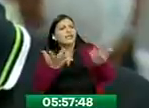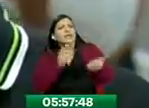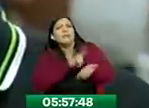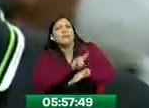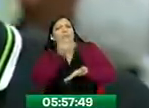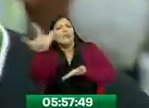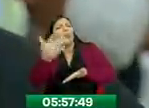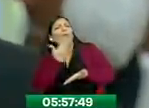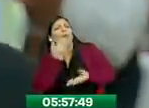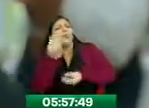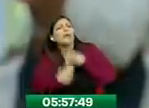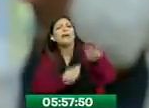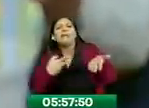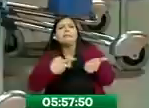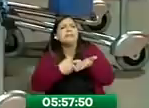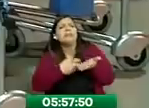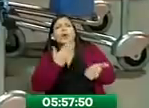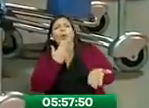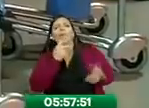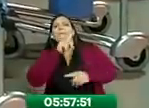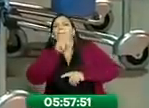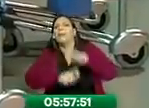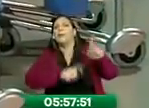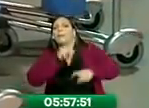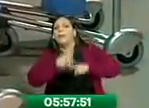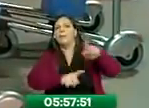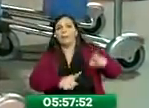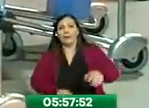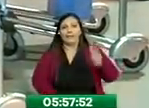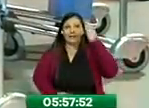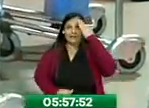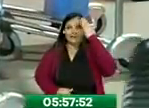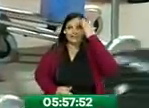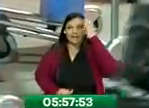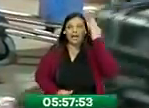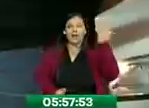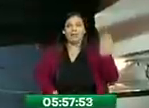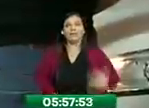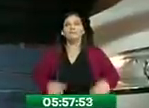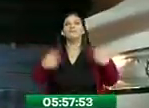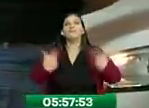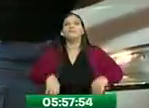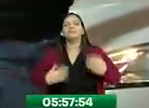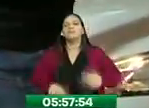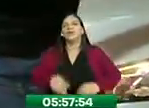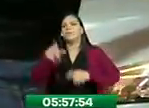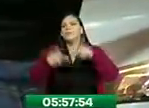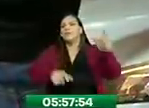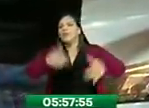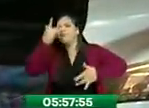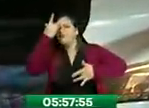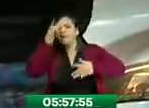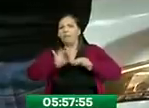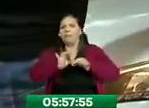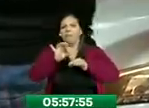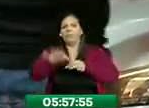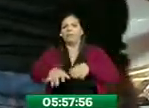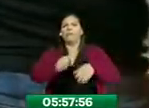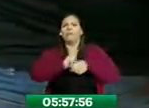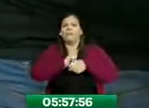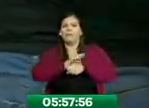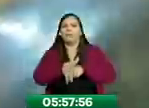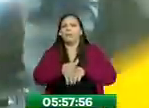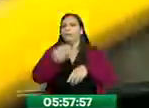agendado en los próximos días. Y es que el coronavirus dejó a muchos preocupados, sin saber qué hacer. Preocupada